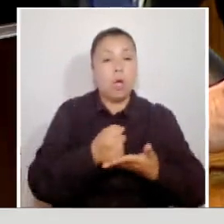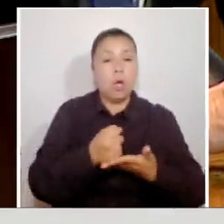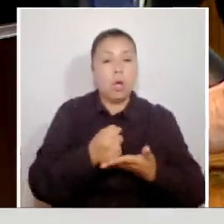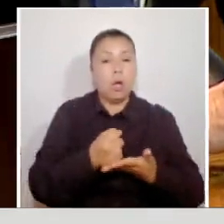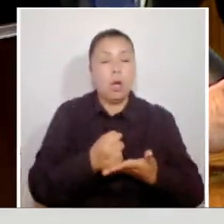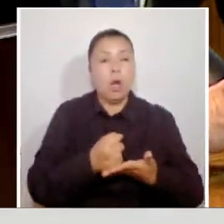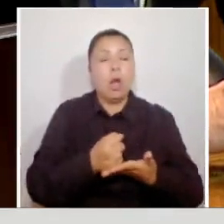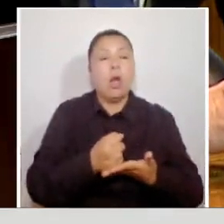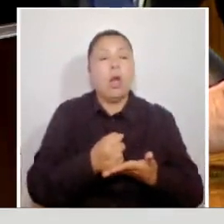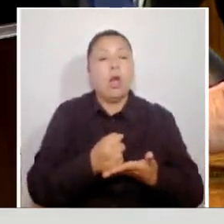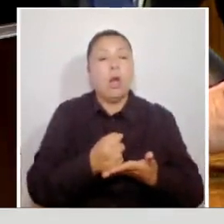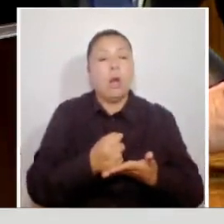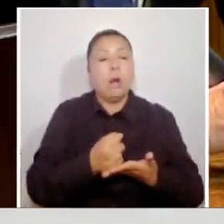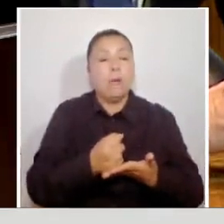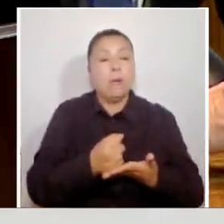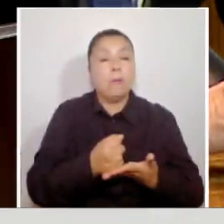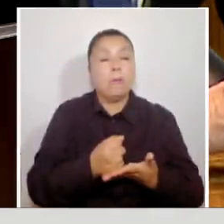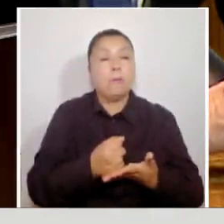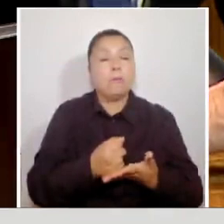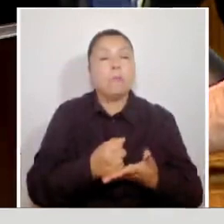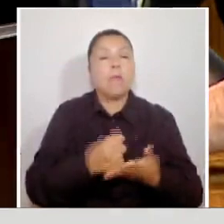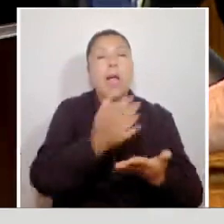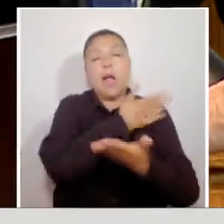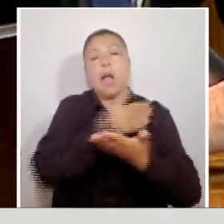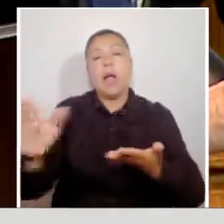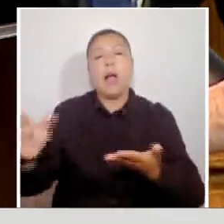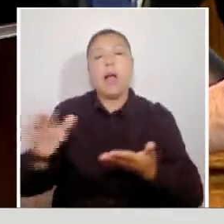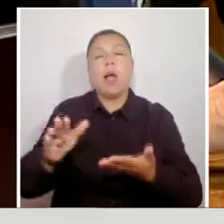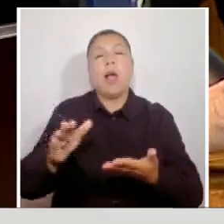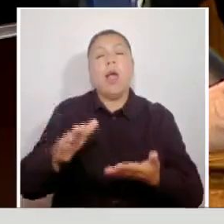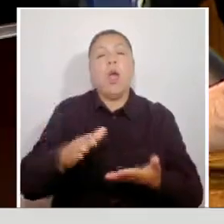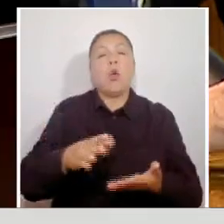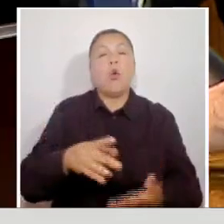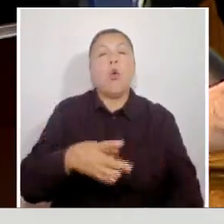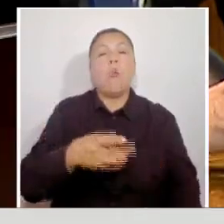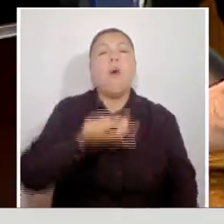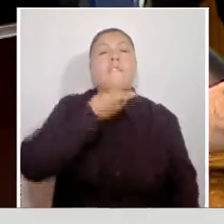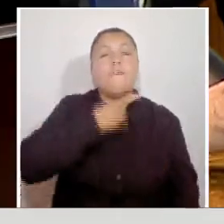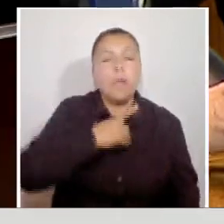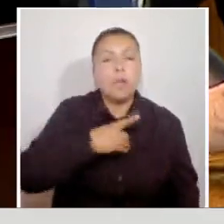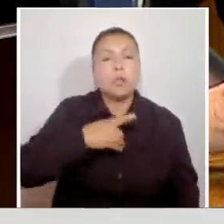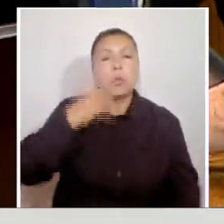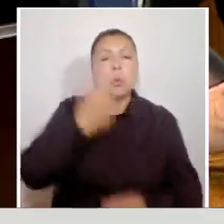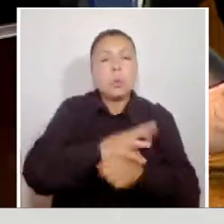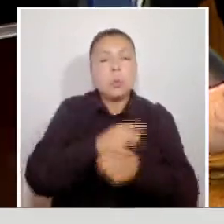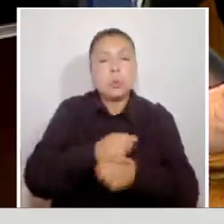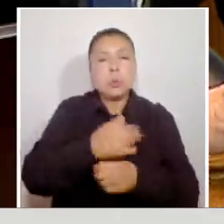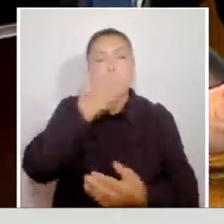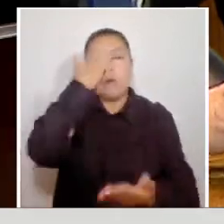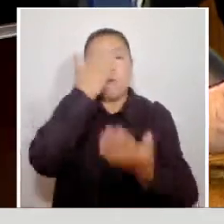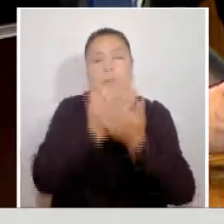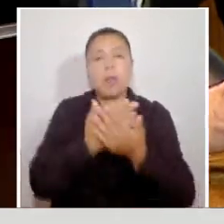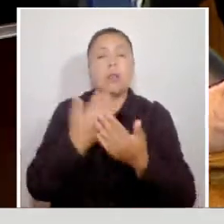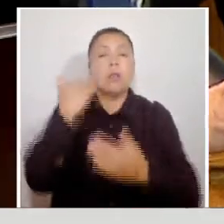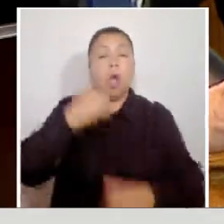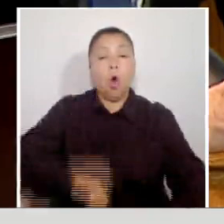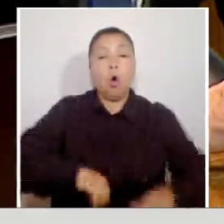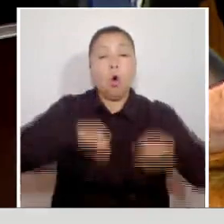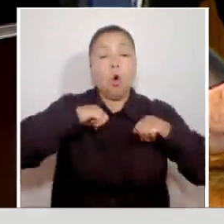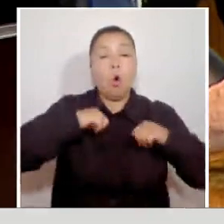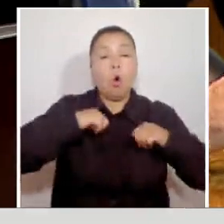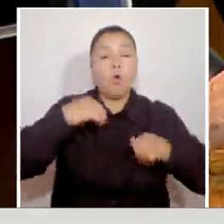a vicios como las drogas la delincuencia y tantos otros que se enfrentan nuestros jóvenes y niños más